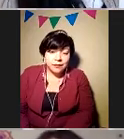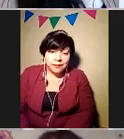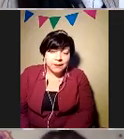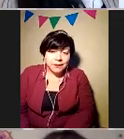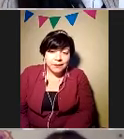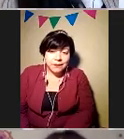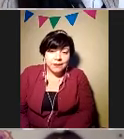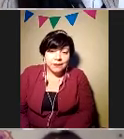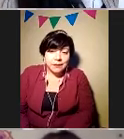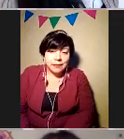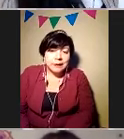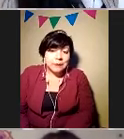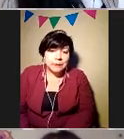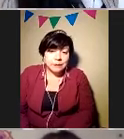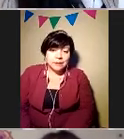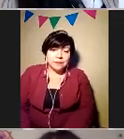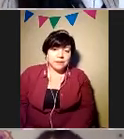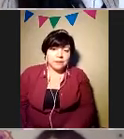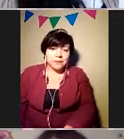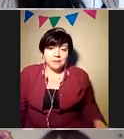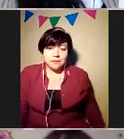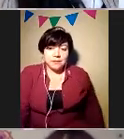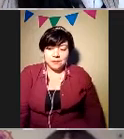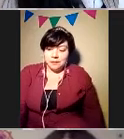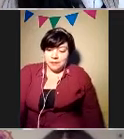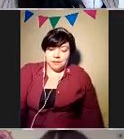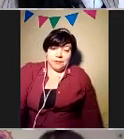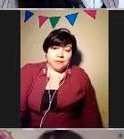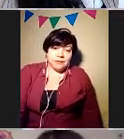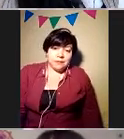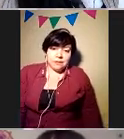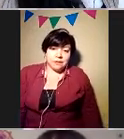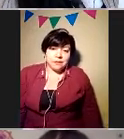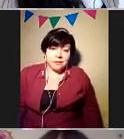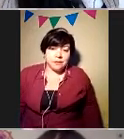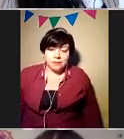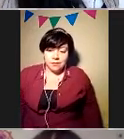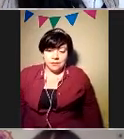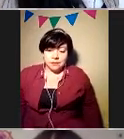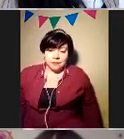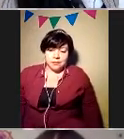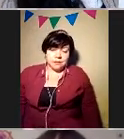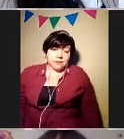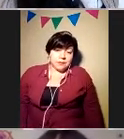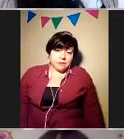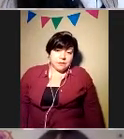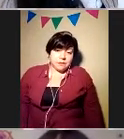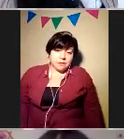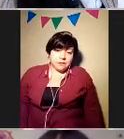González, y ella de repente, faldas, y ella tiene un manual que hizo hace años, y la falda en su manual es para